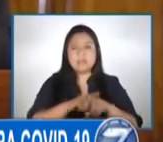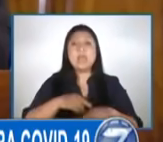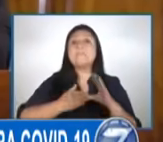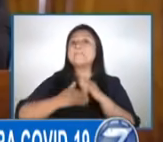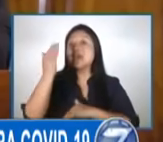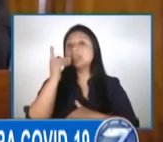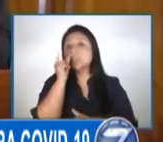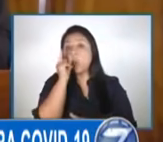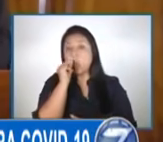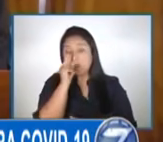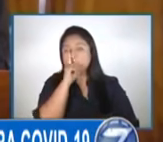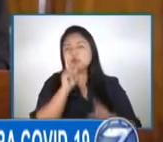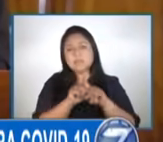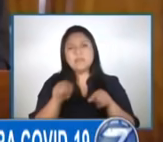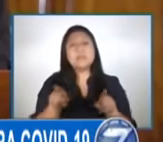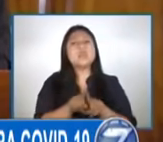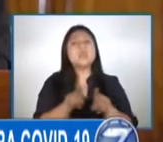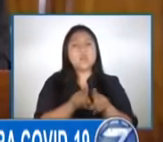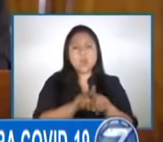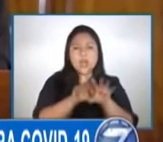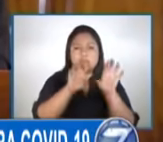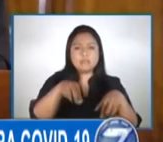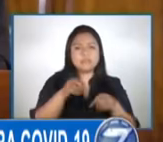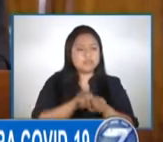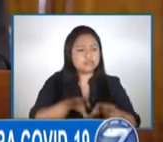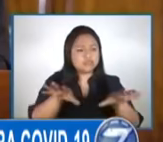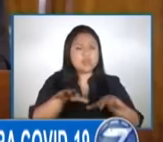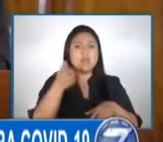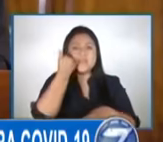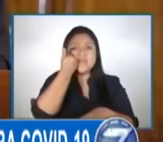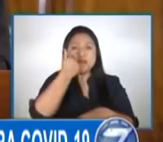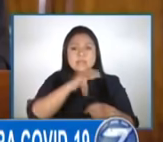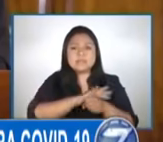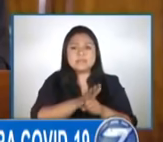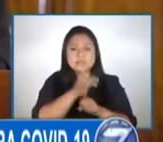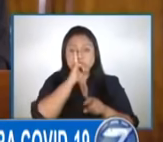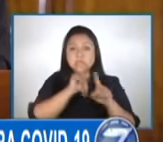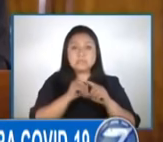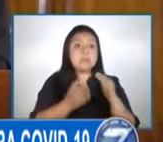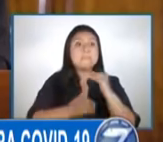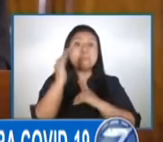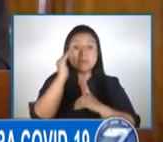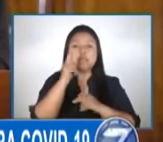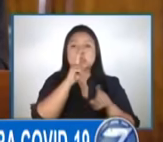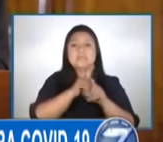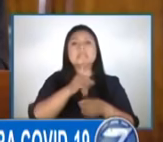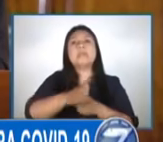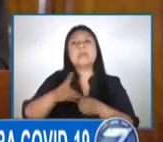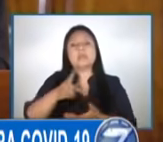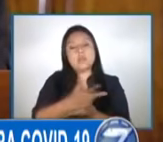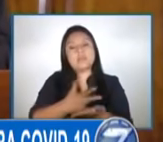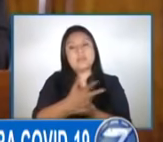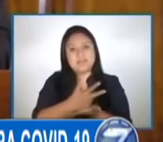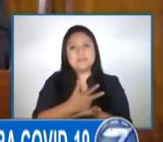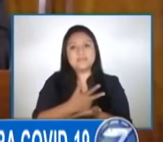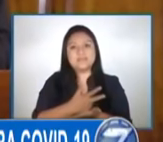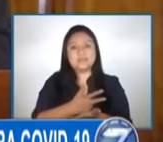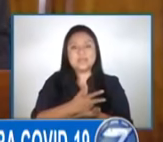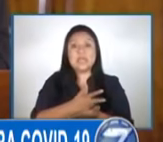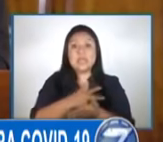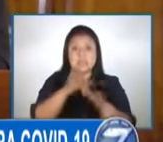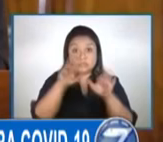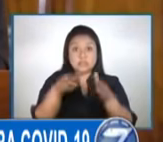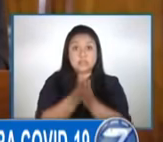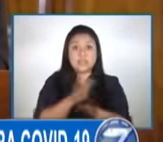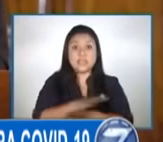masculino y al igual que los casos de contagio, el mayor número de fallecidos se registran en el departamento de Guatemala. Los fallecidos